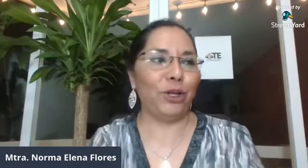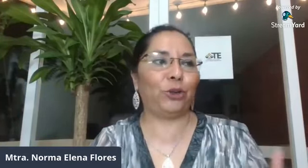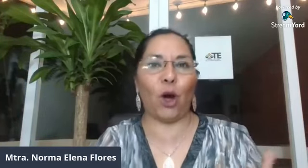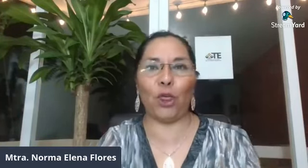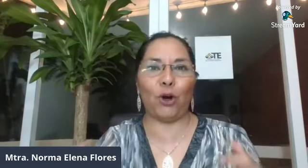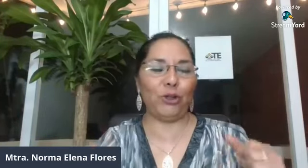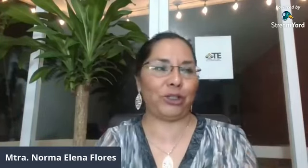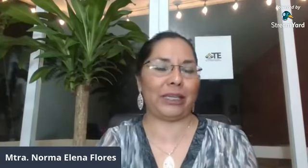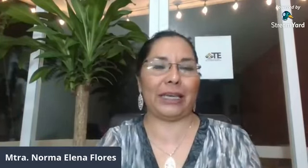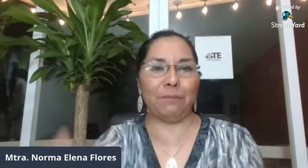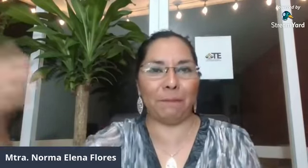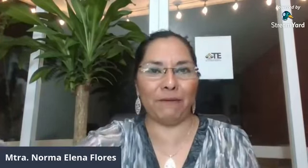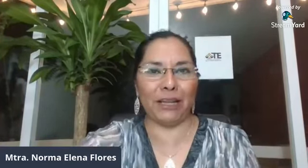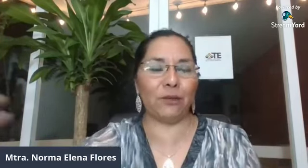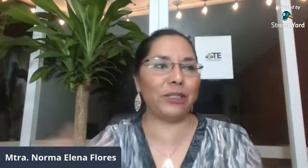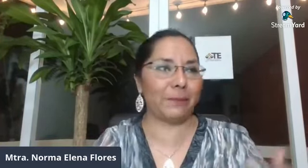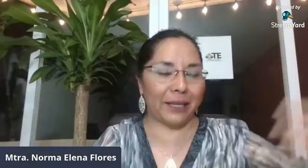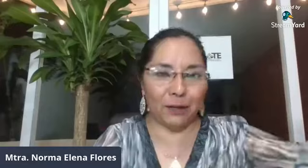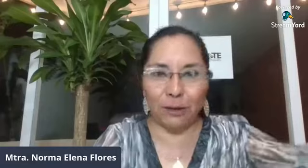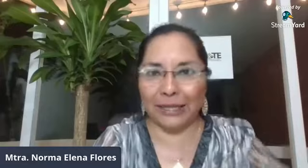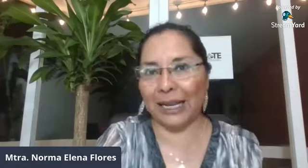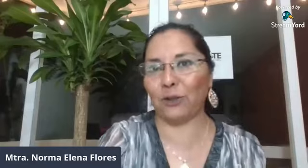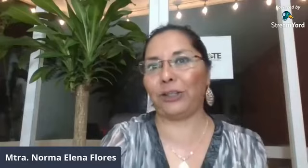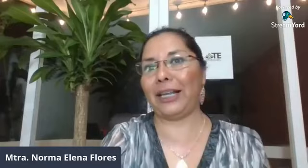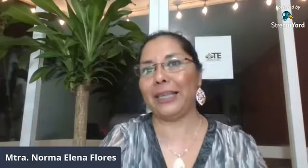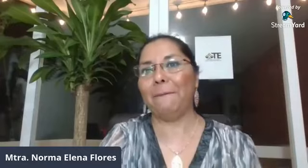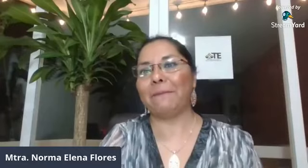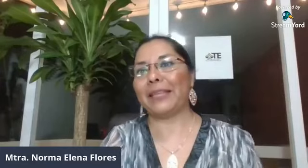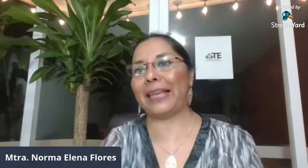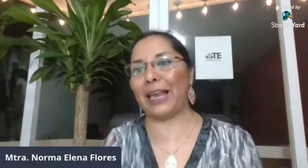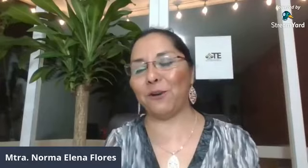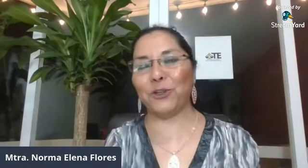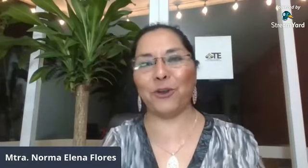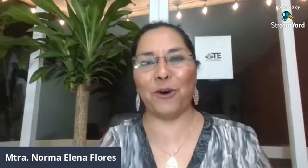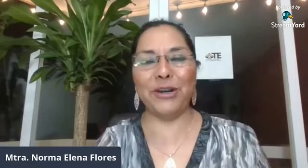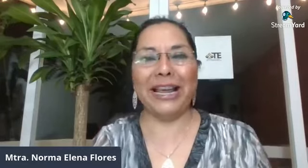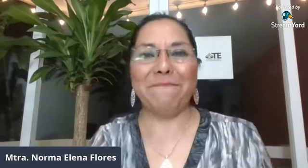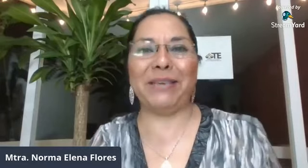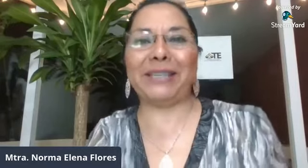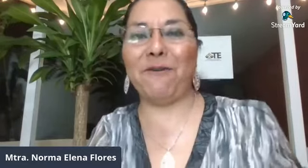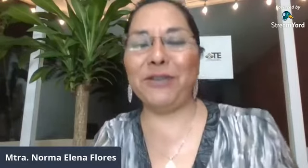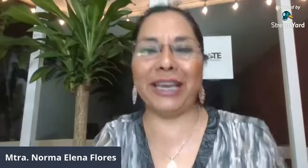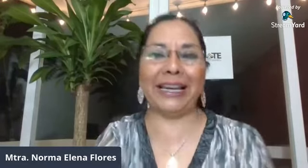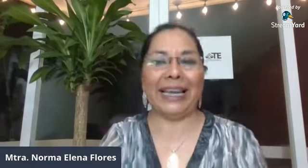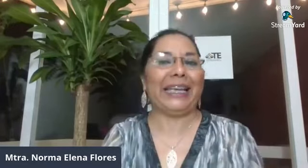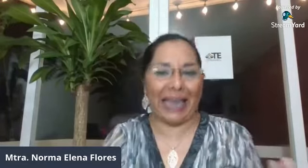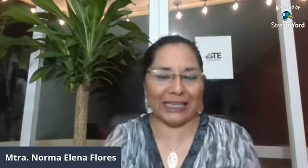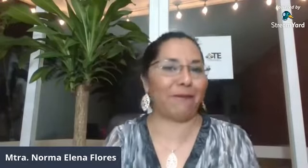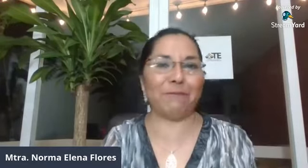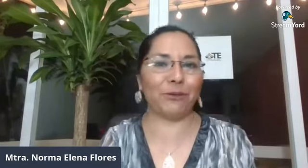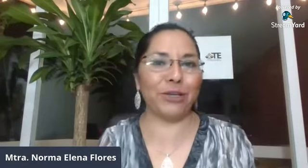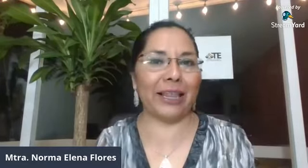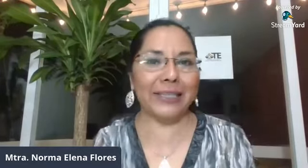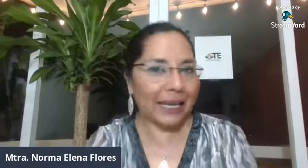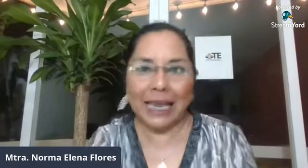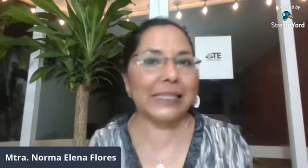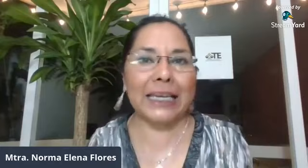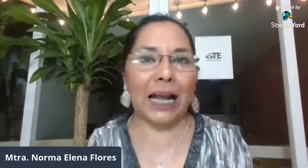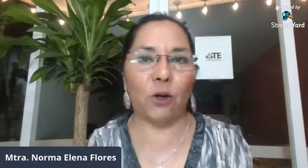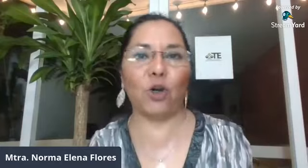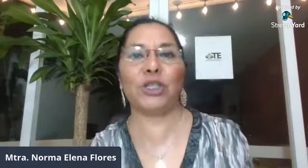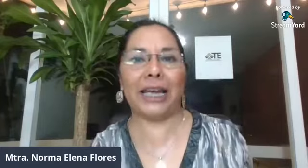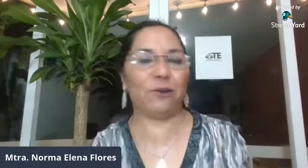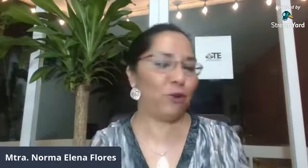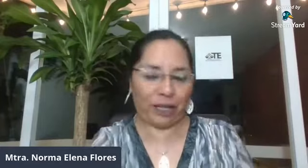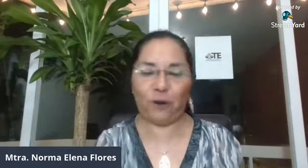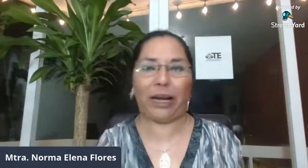Maurito todo, si es mi preferido, y se van a dar cuenta las otras que no son mis consen, ya saben mis cuñadas que es así